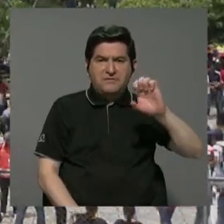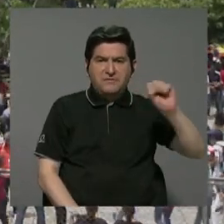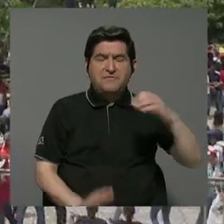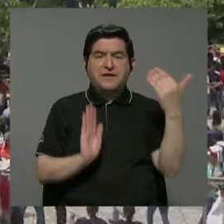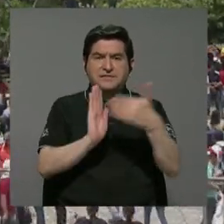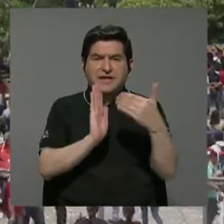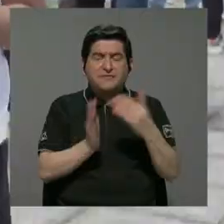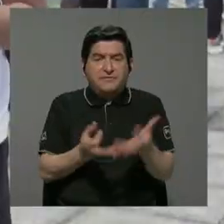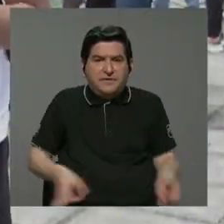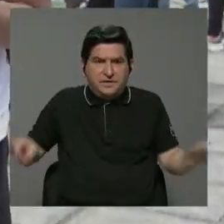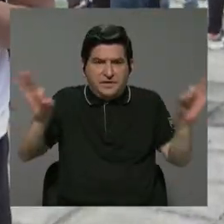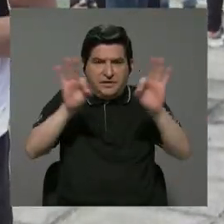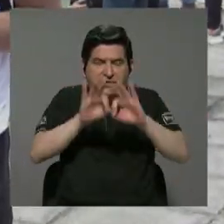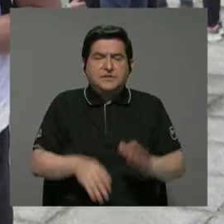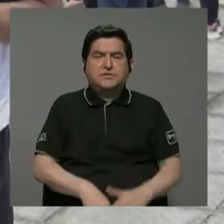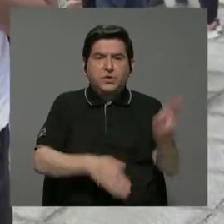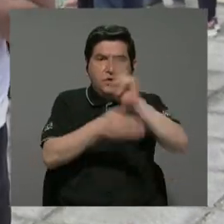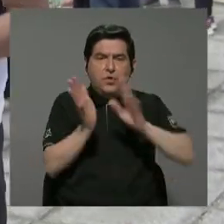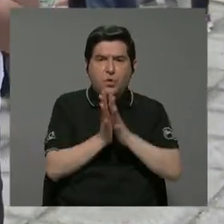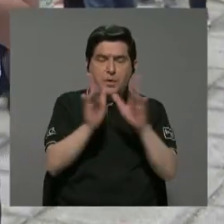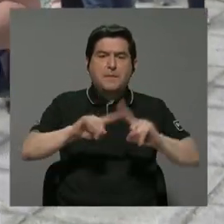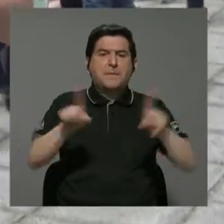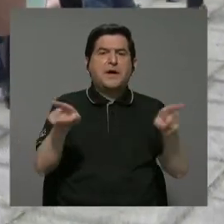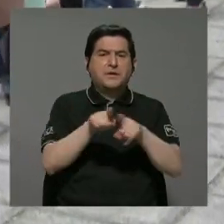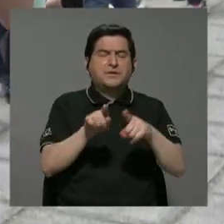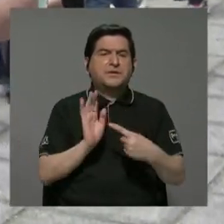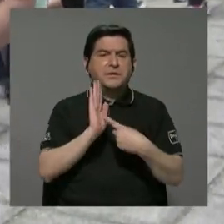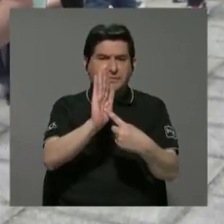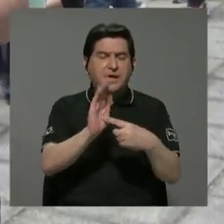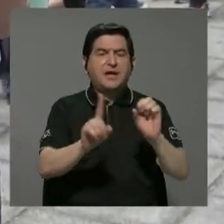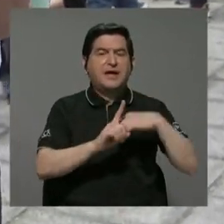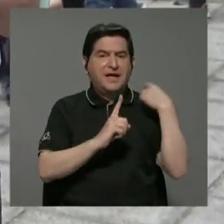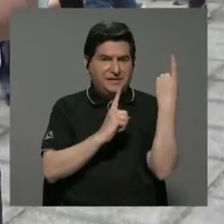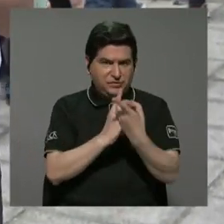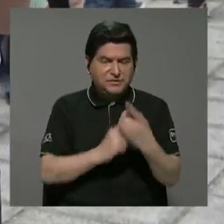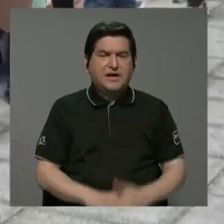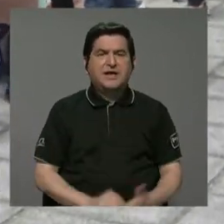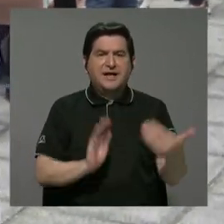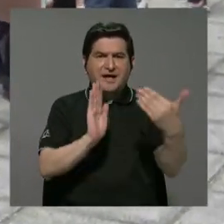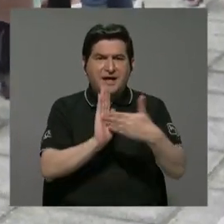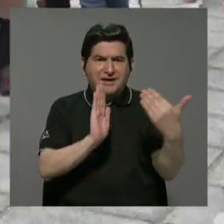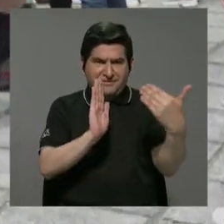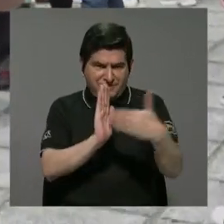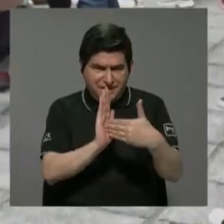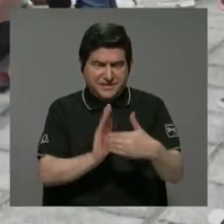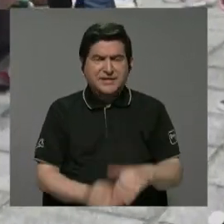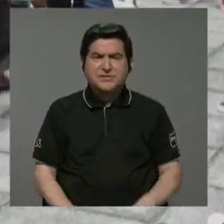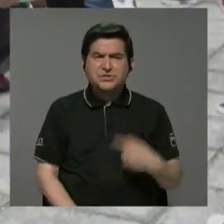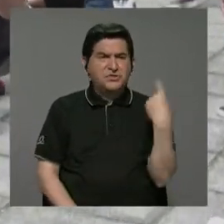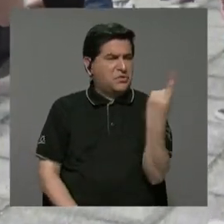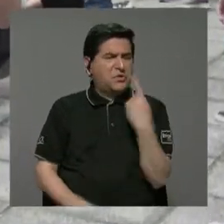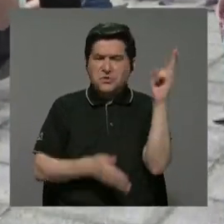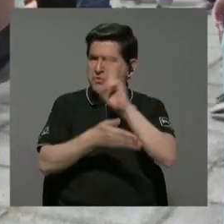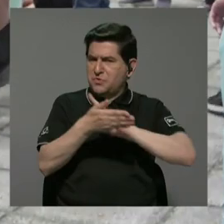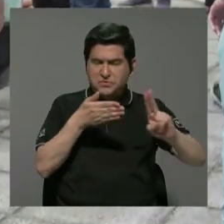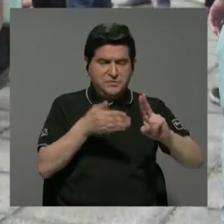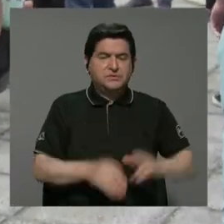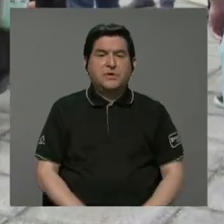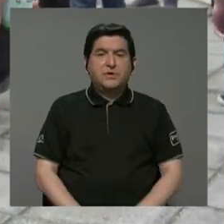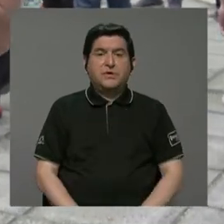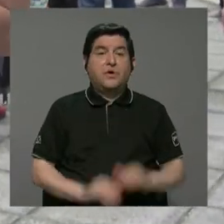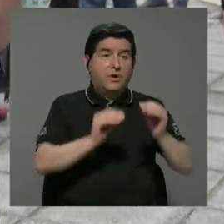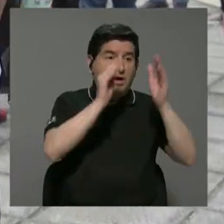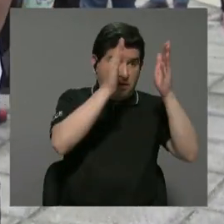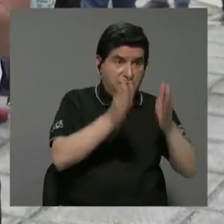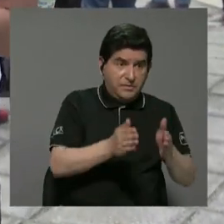grandes para las universidades públicas, pero eso también se refleja en nuestra sociedad. La afectación no solo a las universidades y no solo a los académicos,